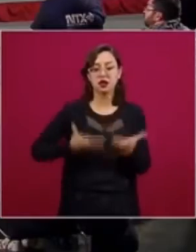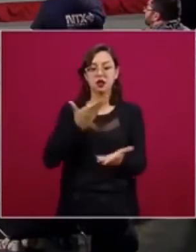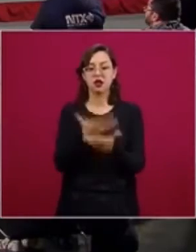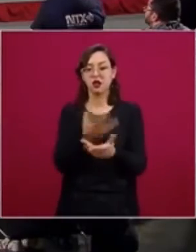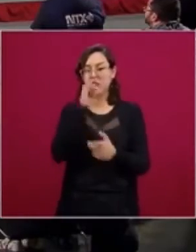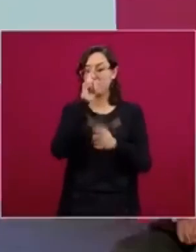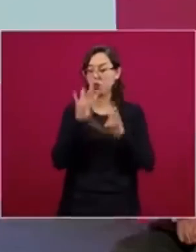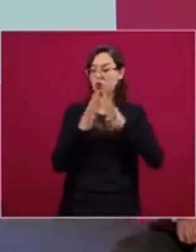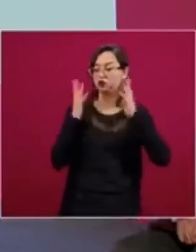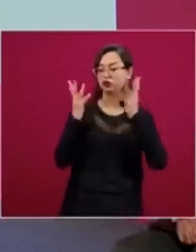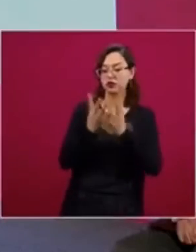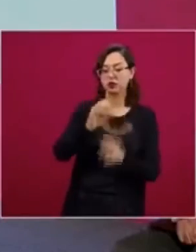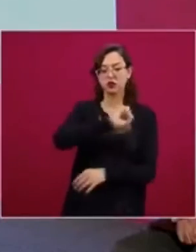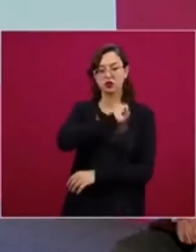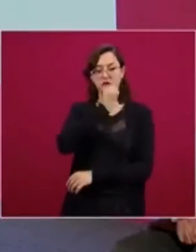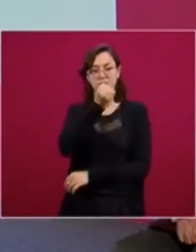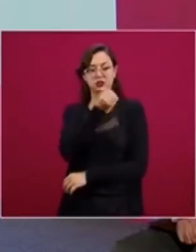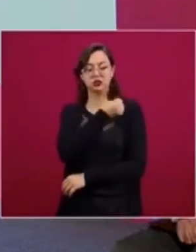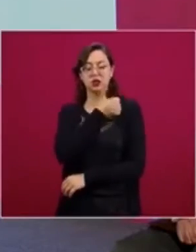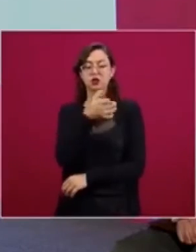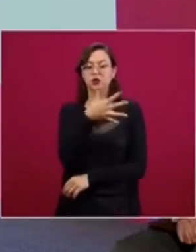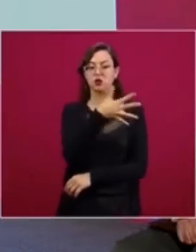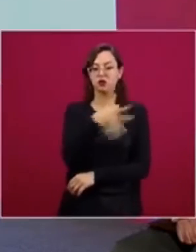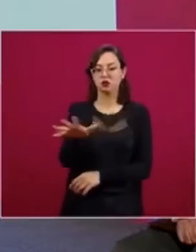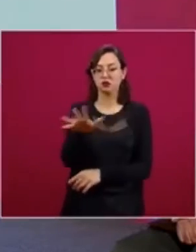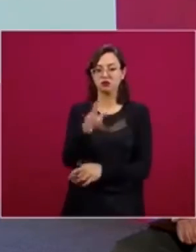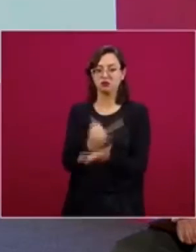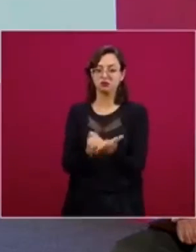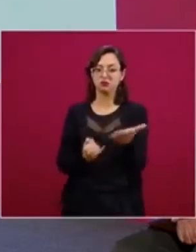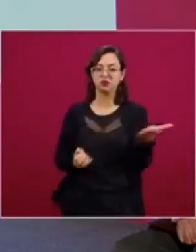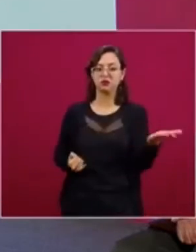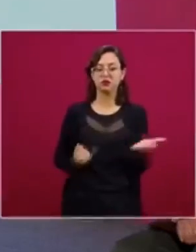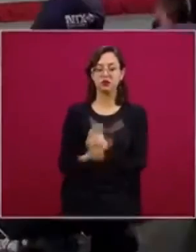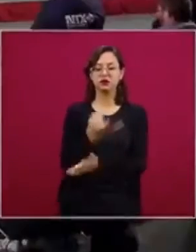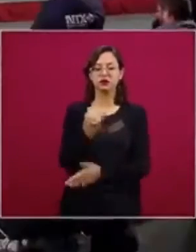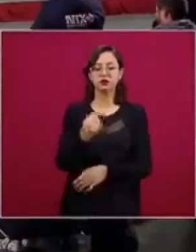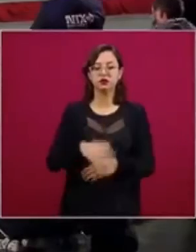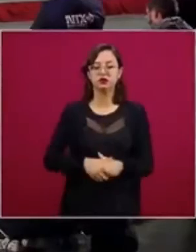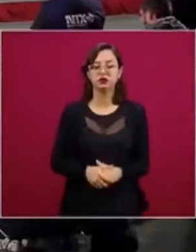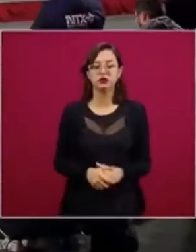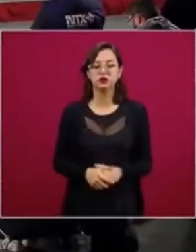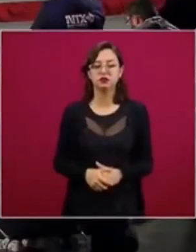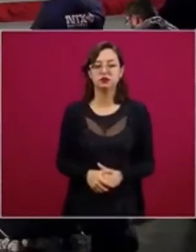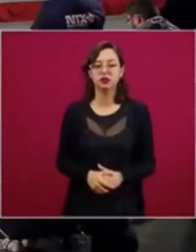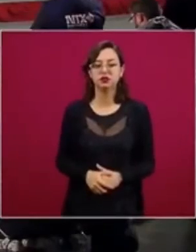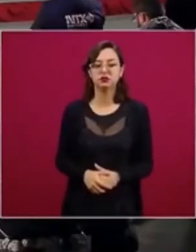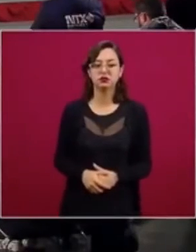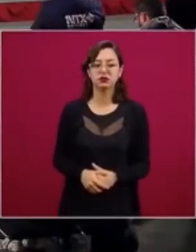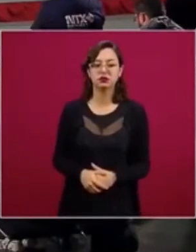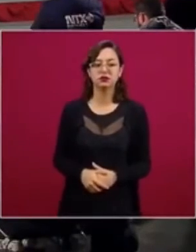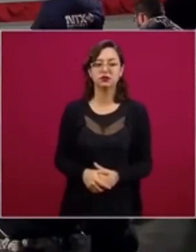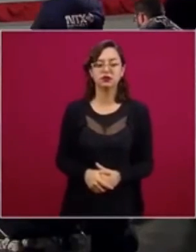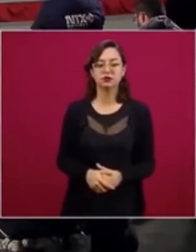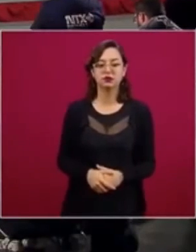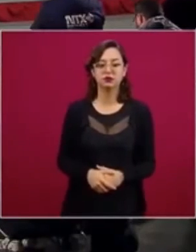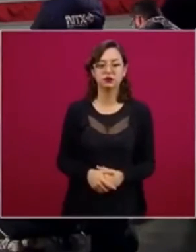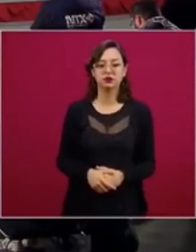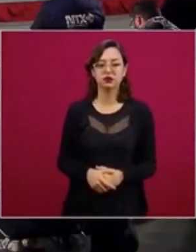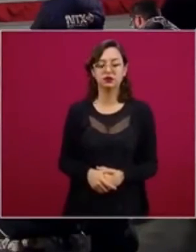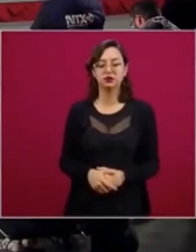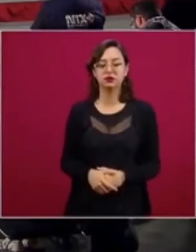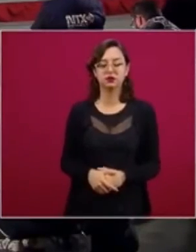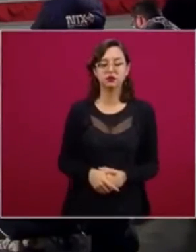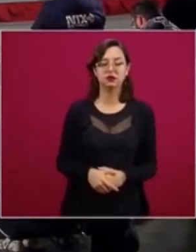vida, el nacer, la parte de morir y aparte el trayecto que traemos. Todo se ve